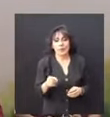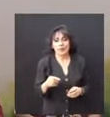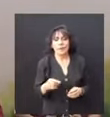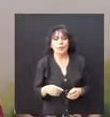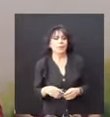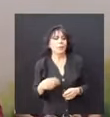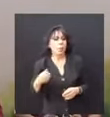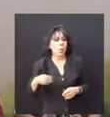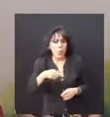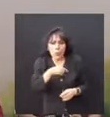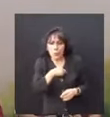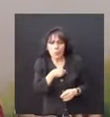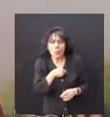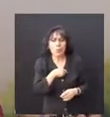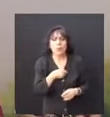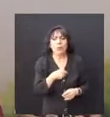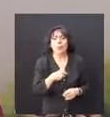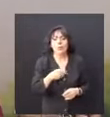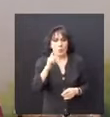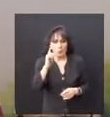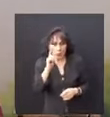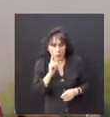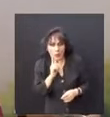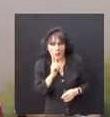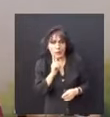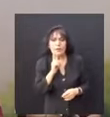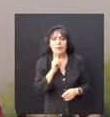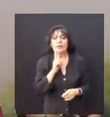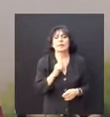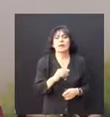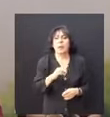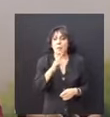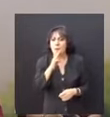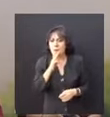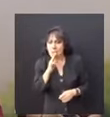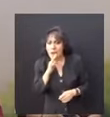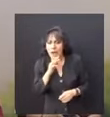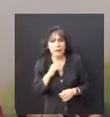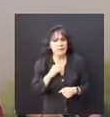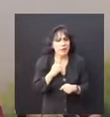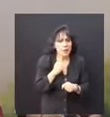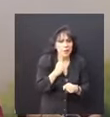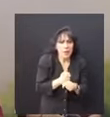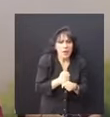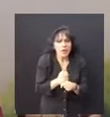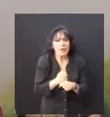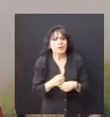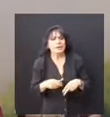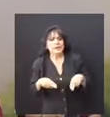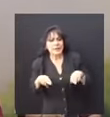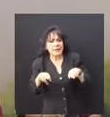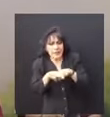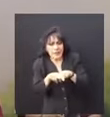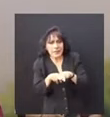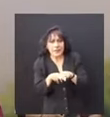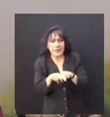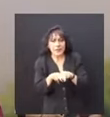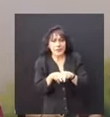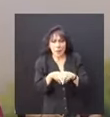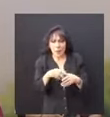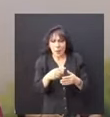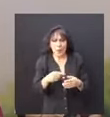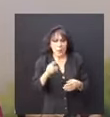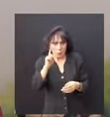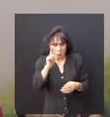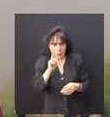abuelas, nuestras madres, con nuestras hijas y con nuestras nietas. Vamos a gobernar para todo